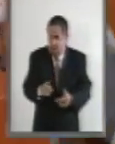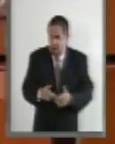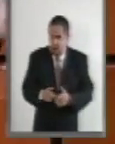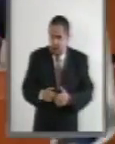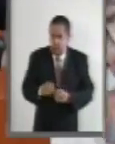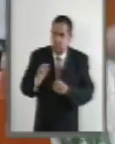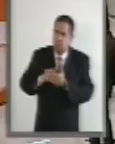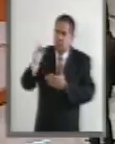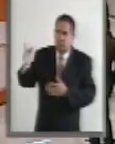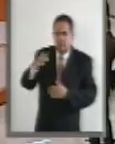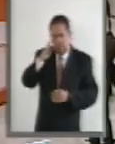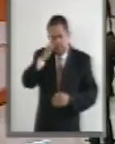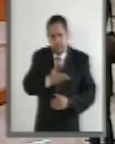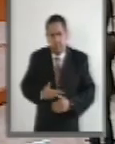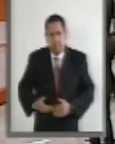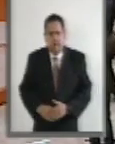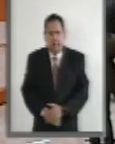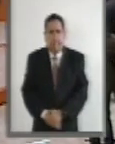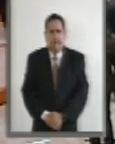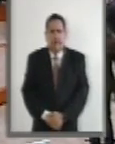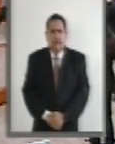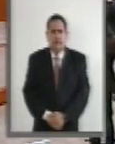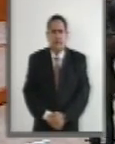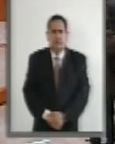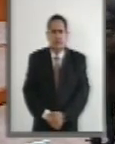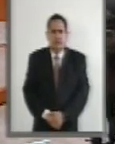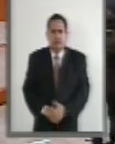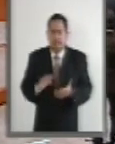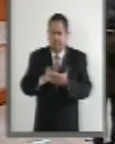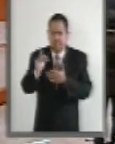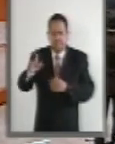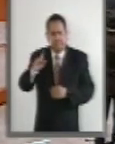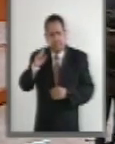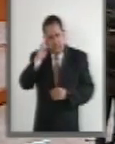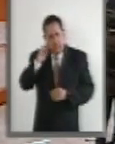señor presidente. Gracias, senador Zoe Robledo.